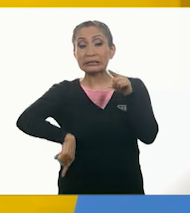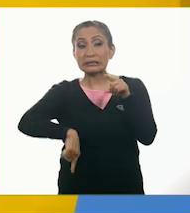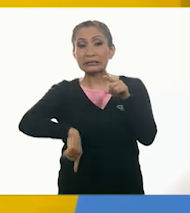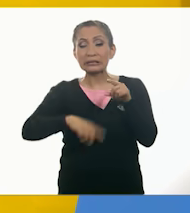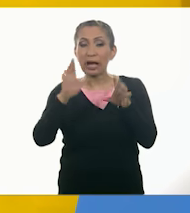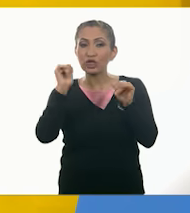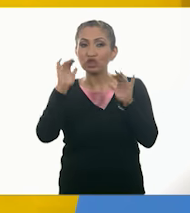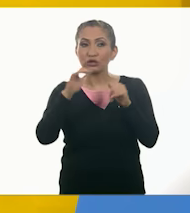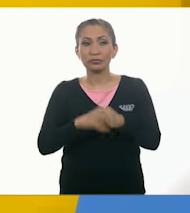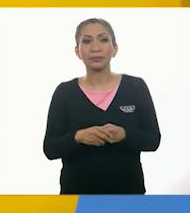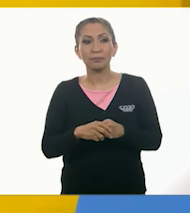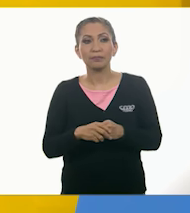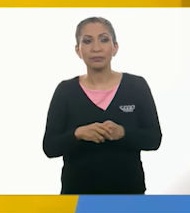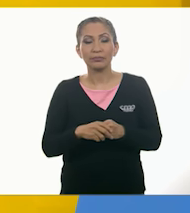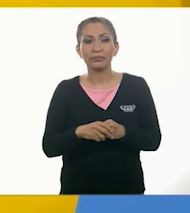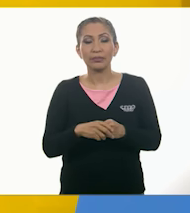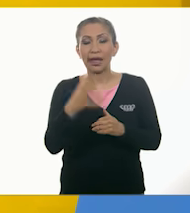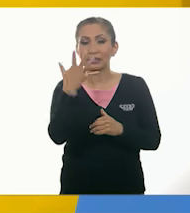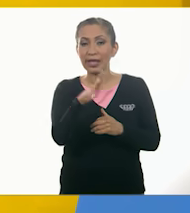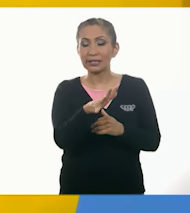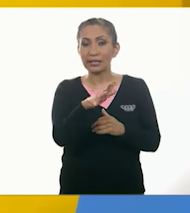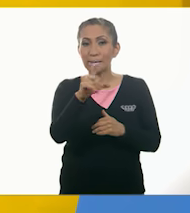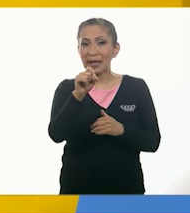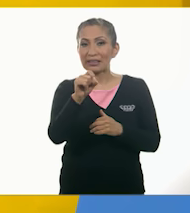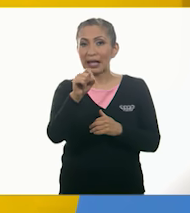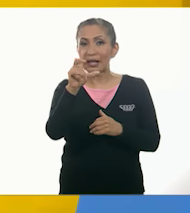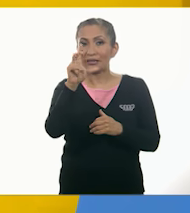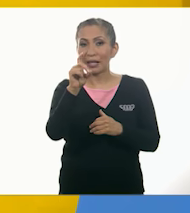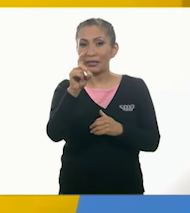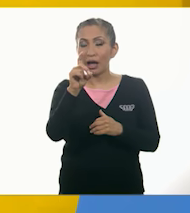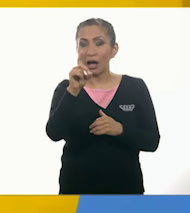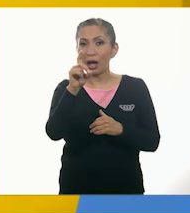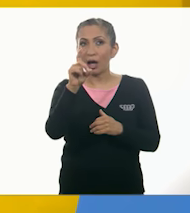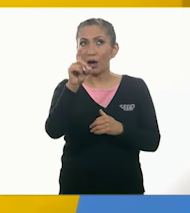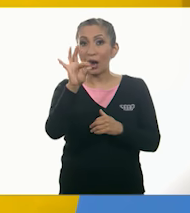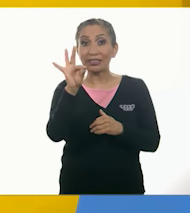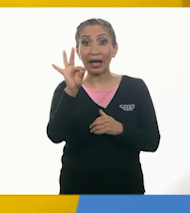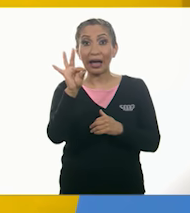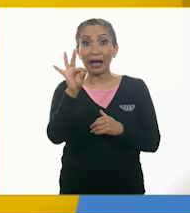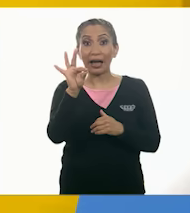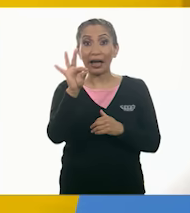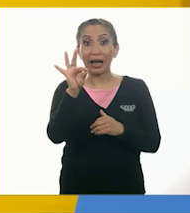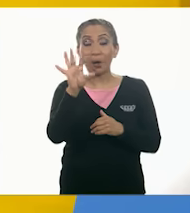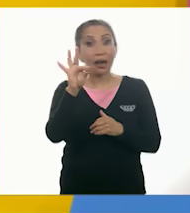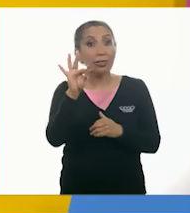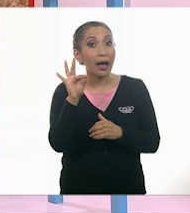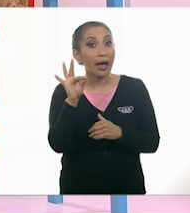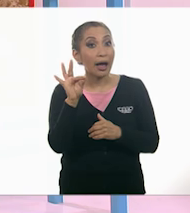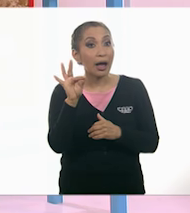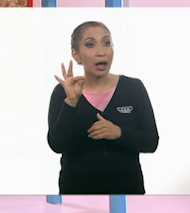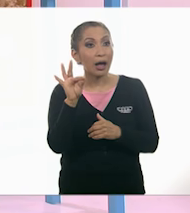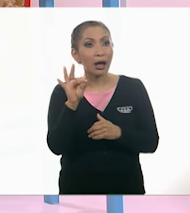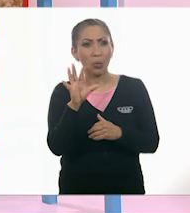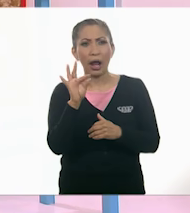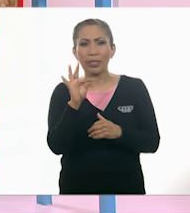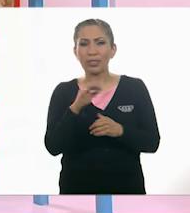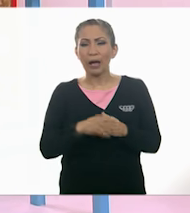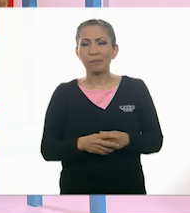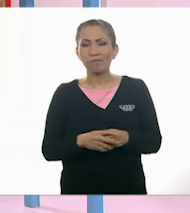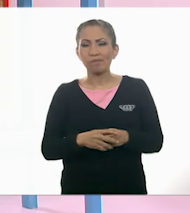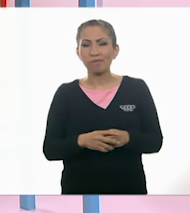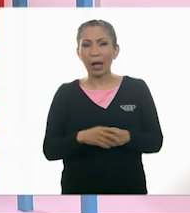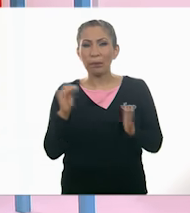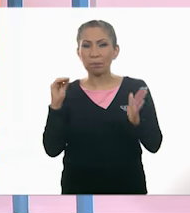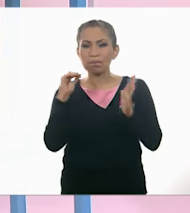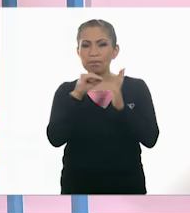Adiós. 10, 20, 30, 40. 40, maestra. 40. Vamos